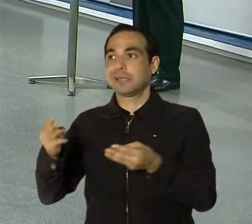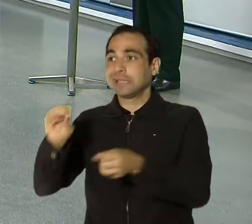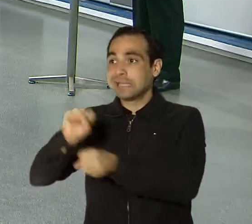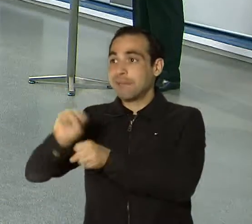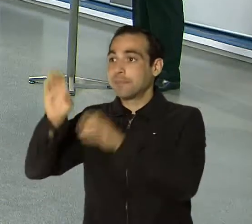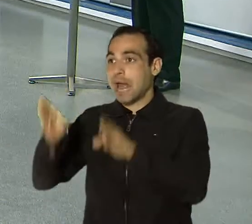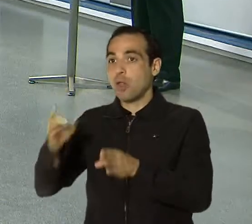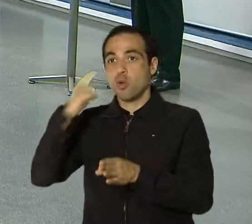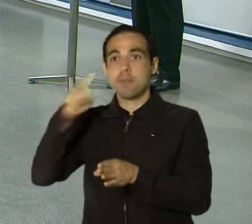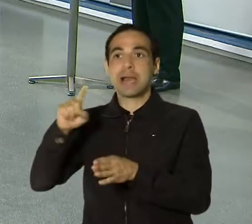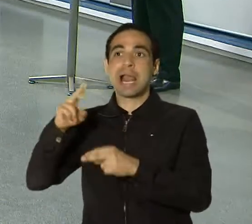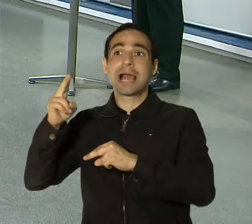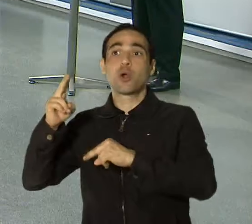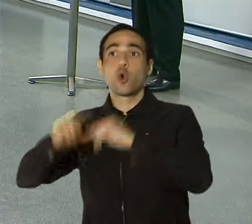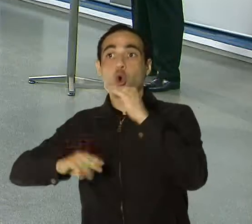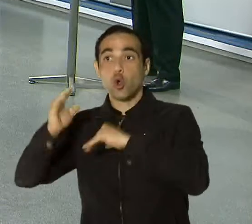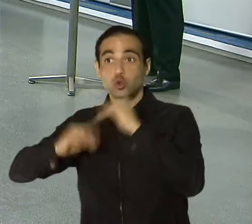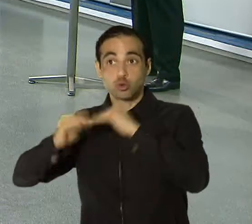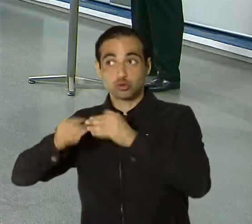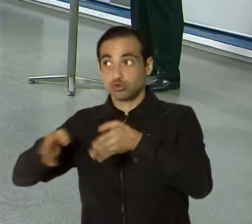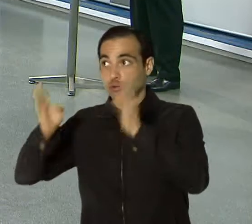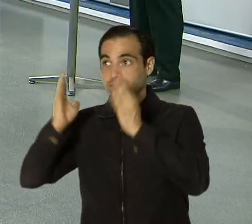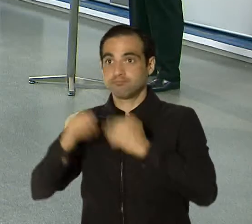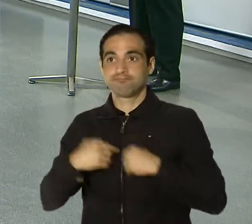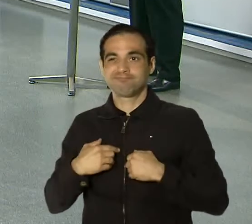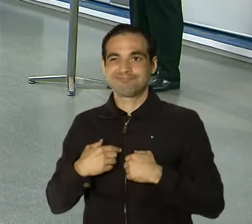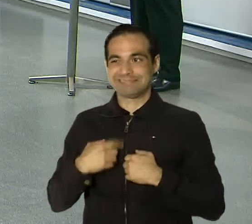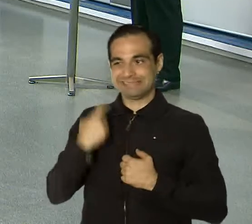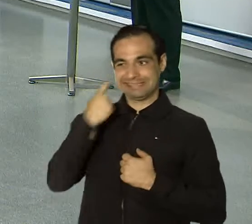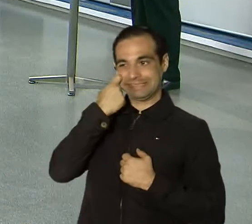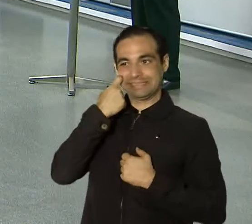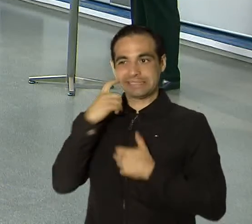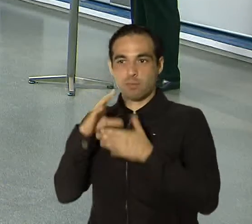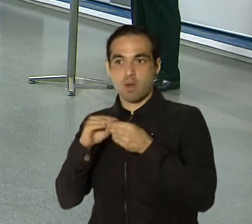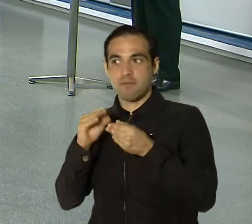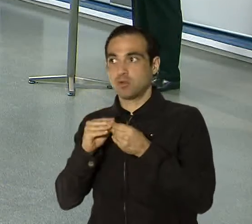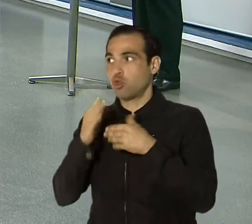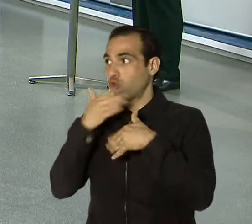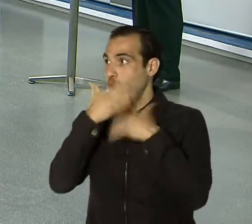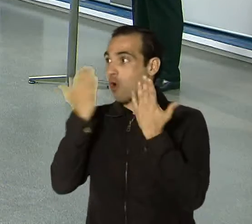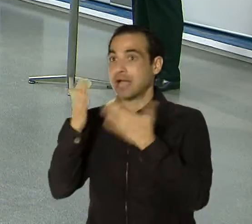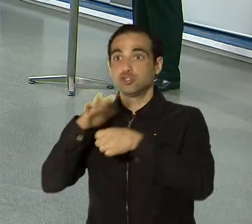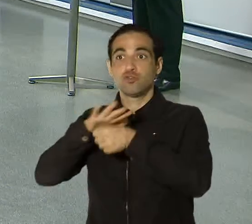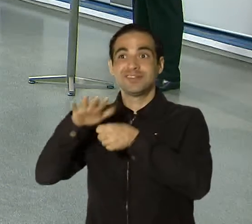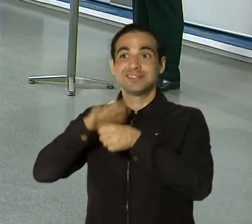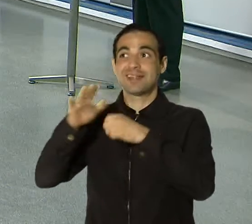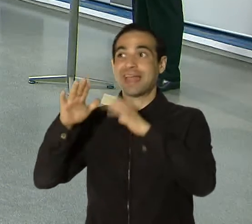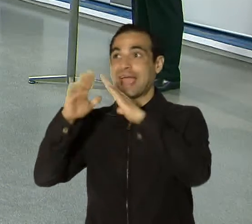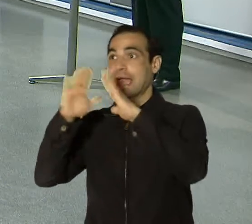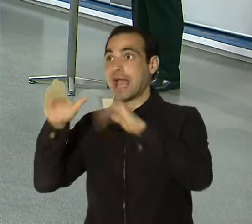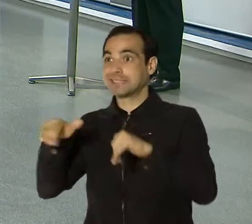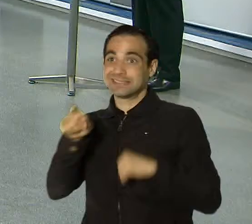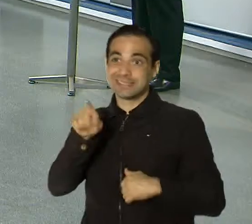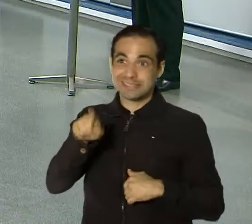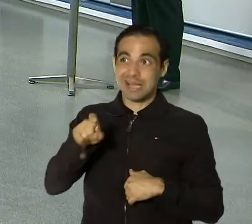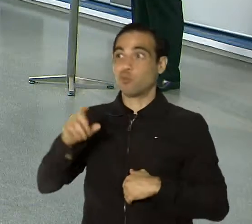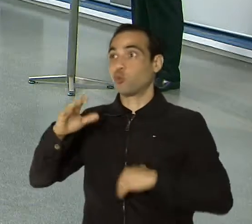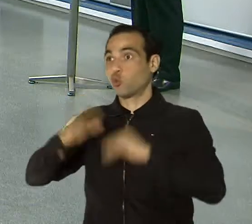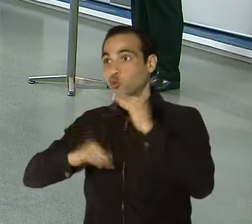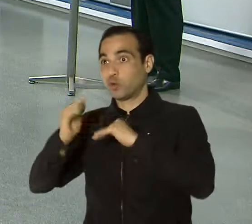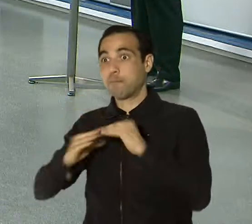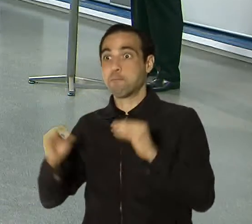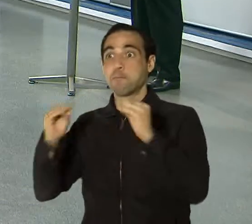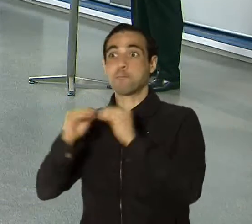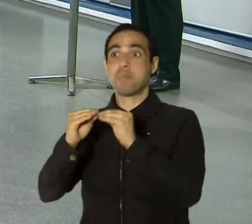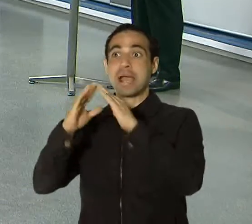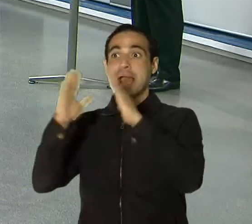Estábamos hablando previamente que no hay un inventario, se necesita desarrollar entonces viviendas.